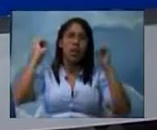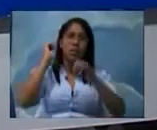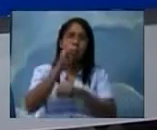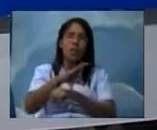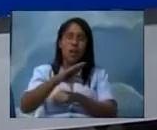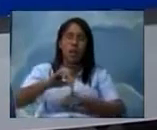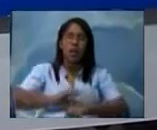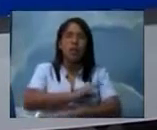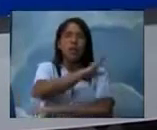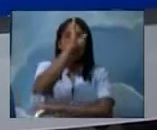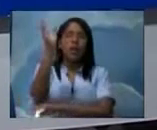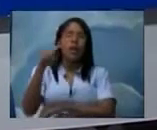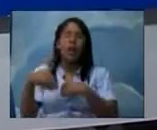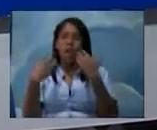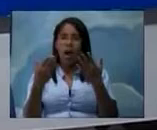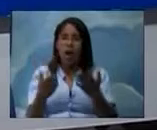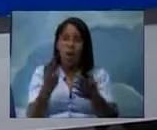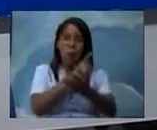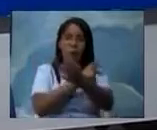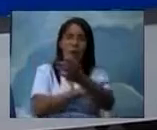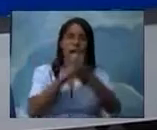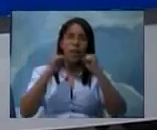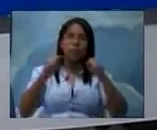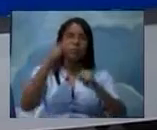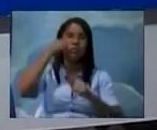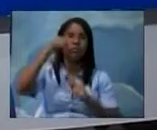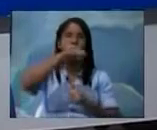Porque el Dios del cielo le ha dado reino, poder y